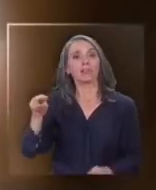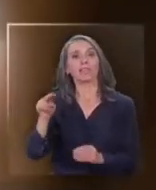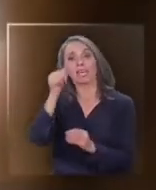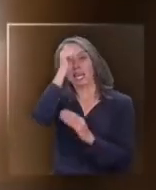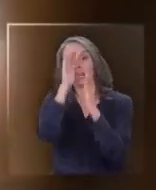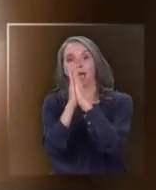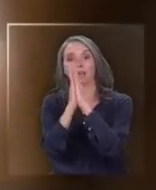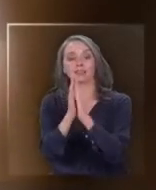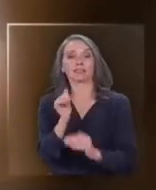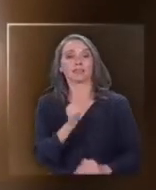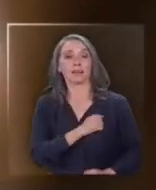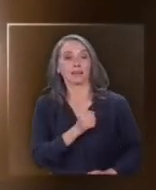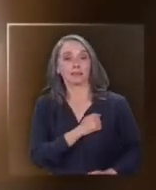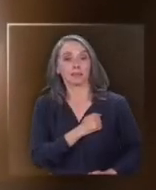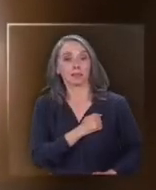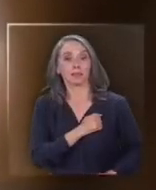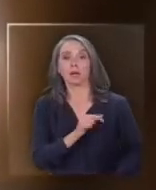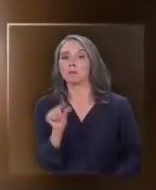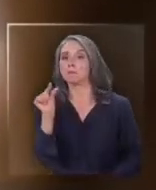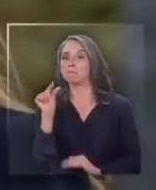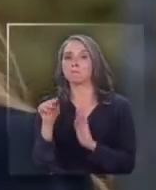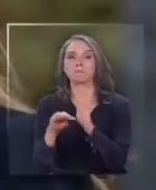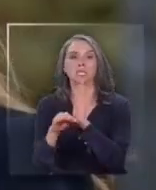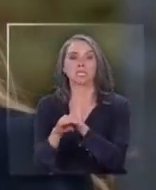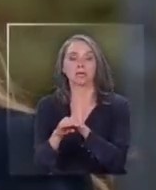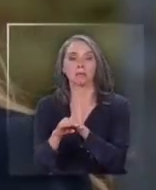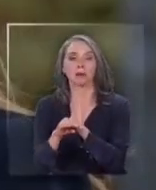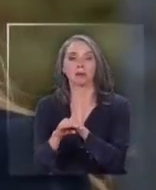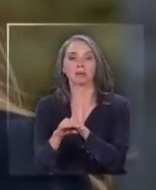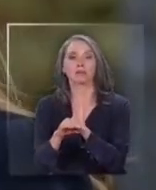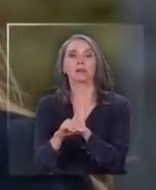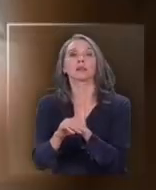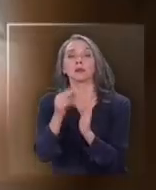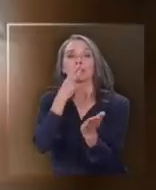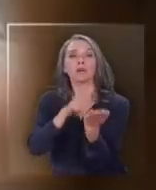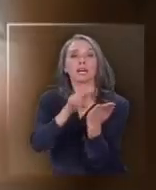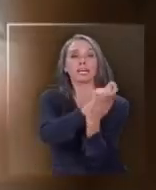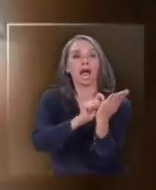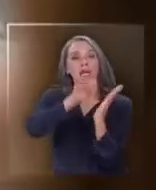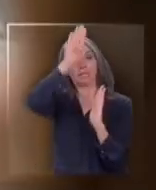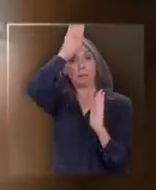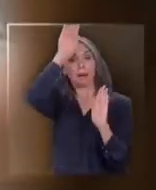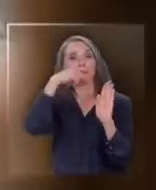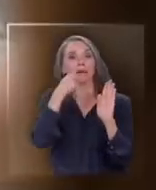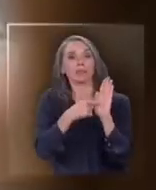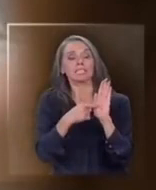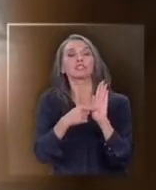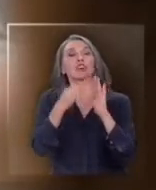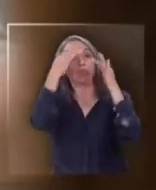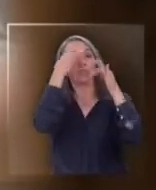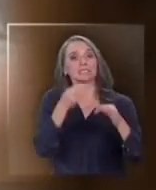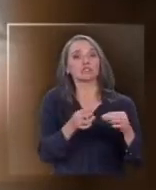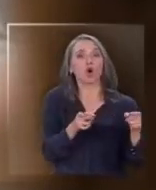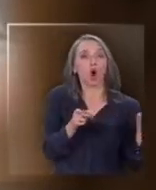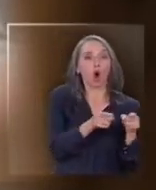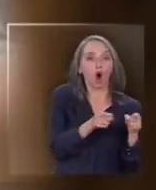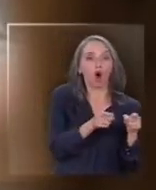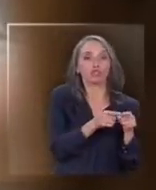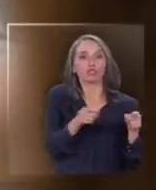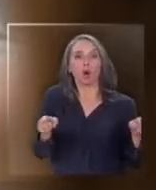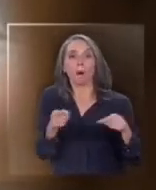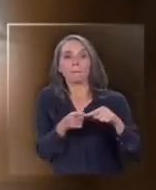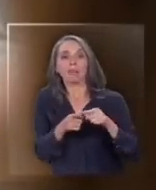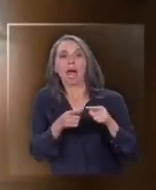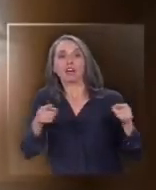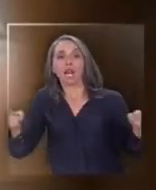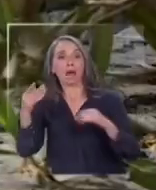institución eclesiástica es muy mínima. Dentro de la carta que dijo el Papa que hay medidas de corto, mediano y largo plazo, no sé si